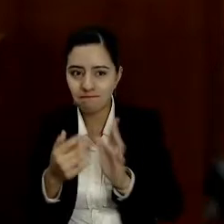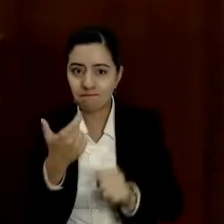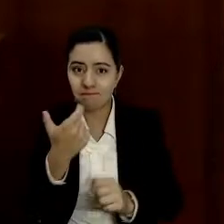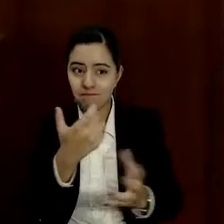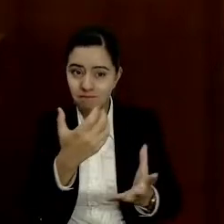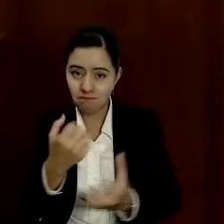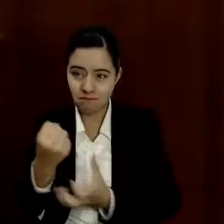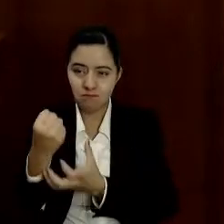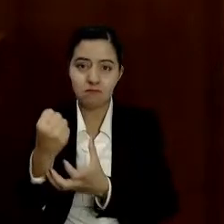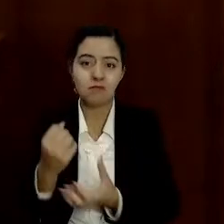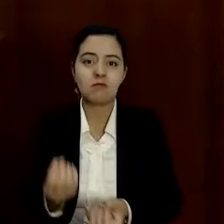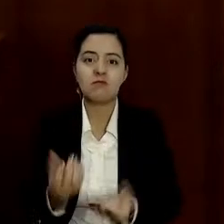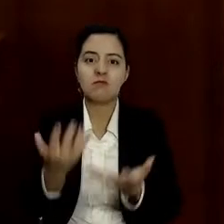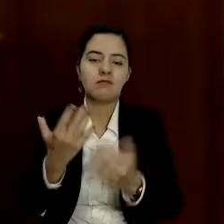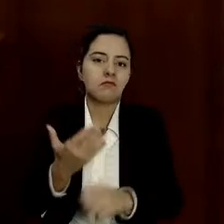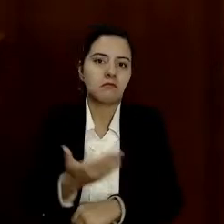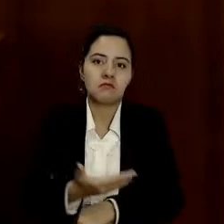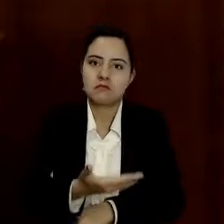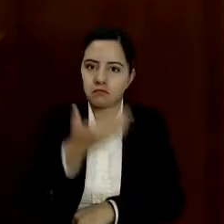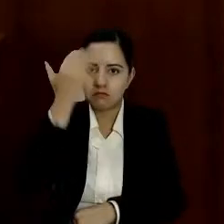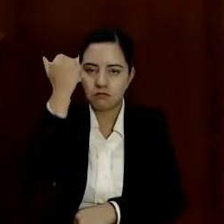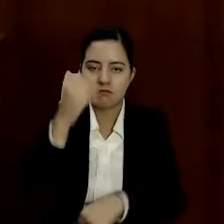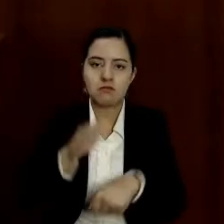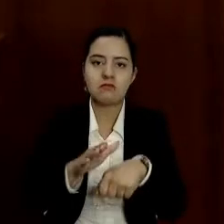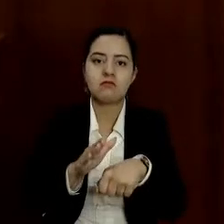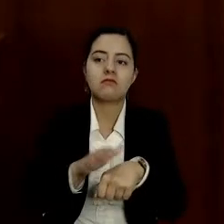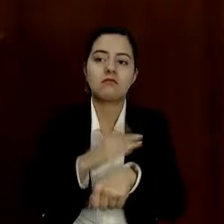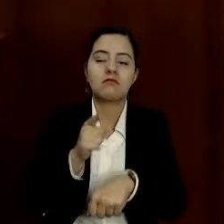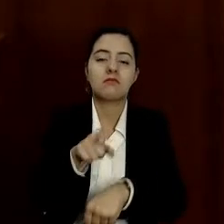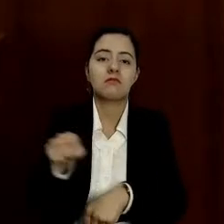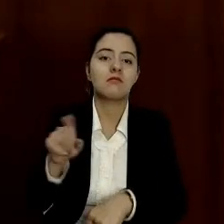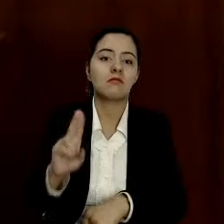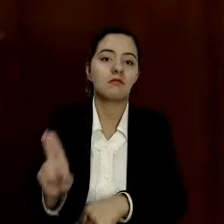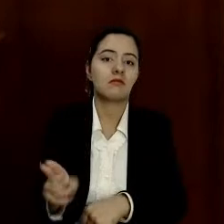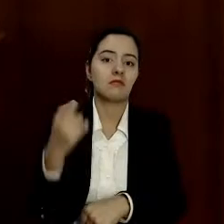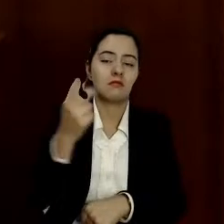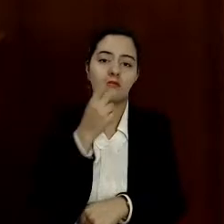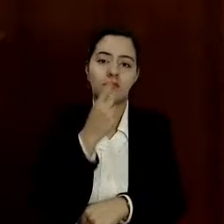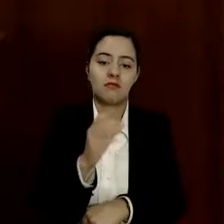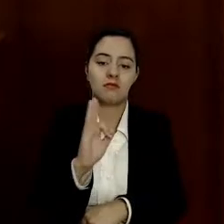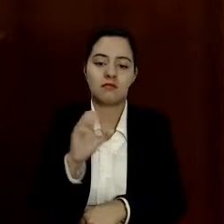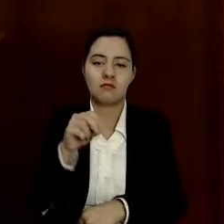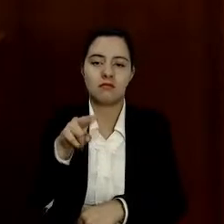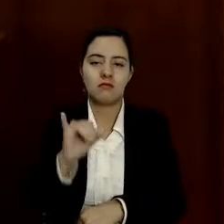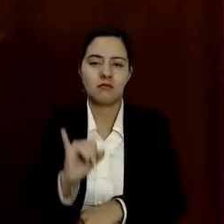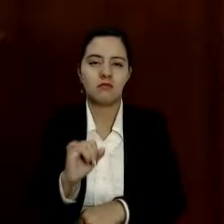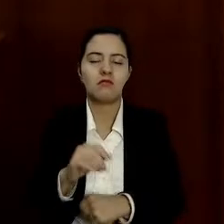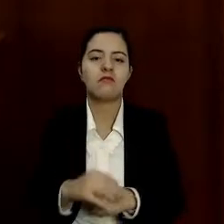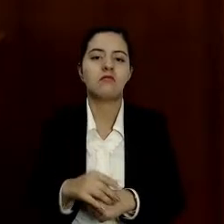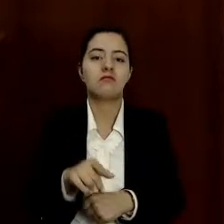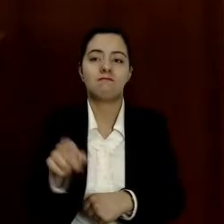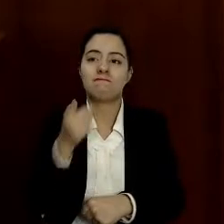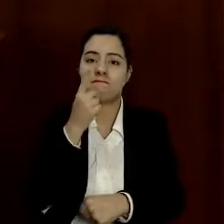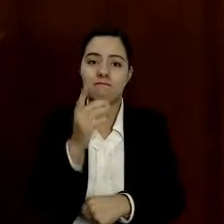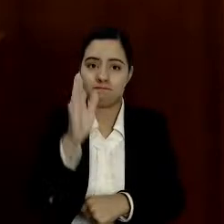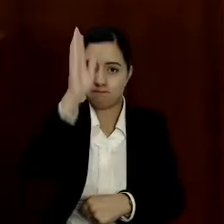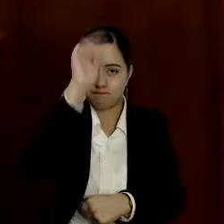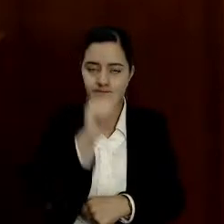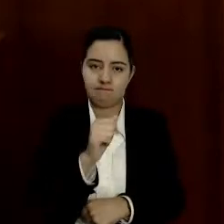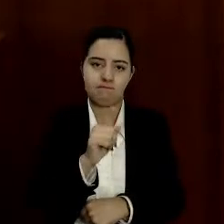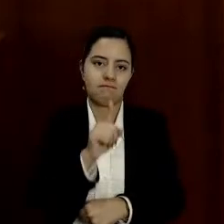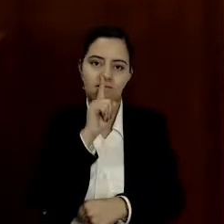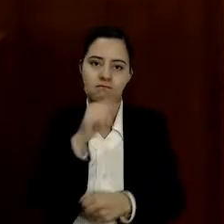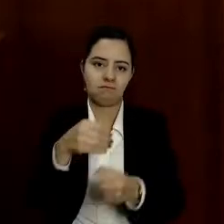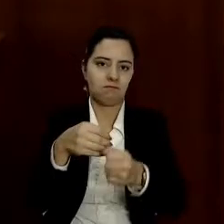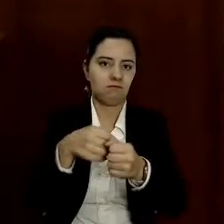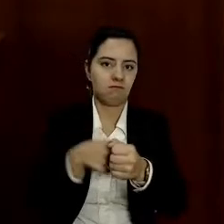además declaró los contratos signados por el FONDIC como reservados. Cabe resaltar además